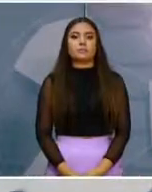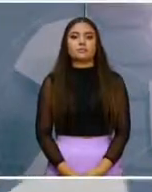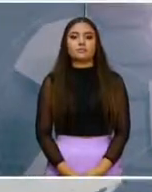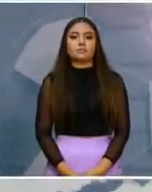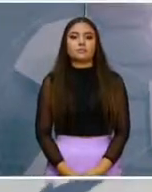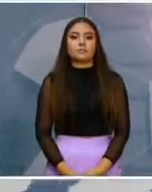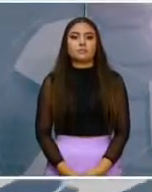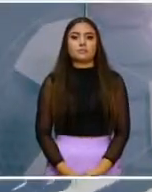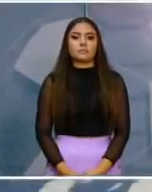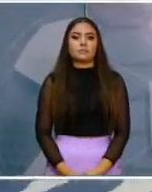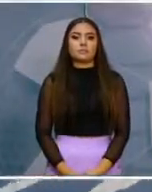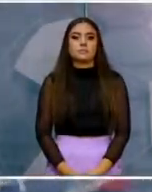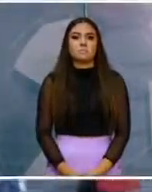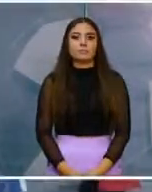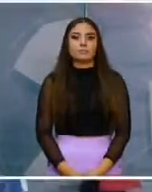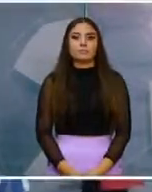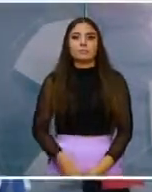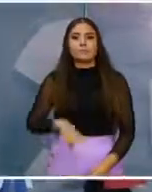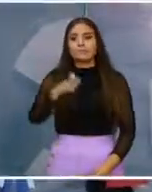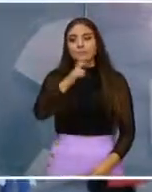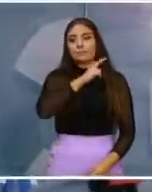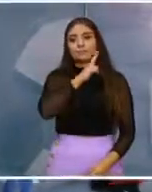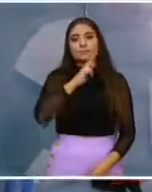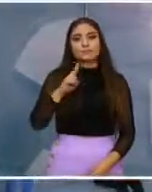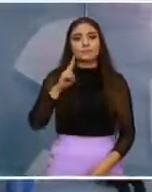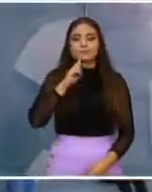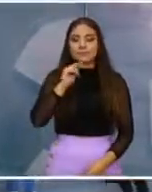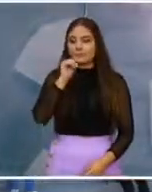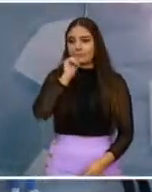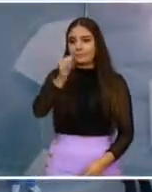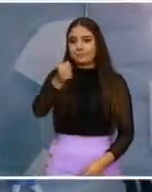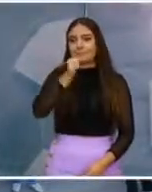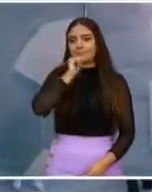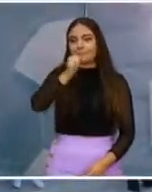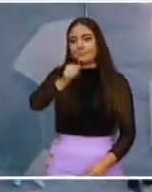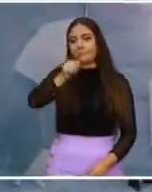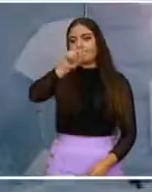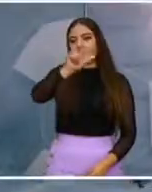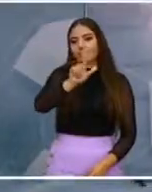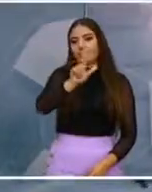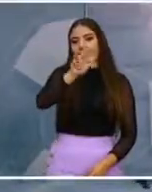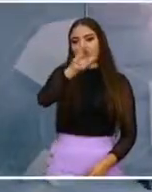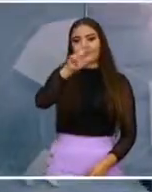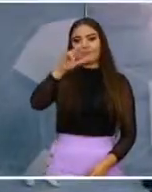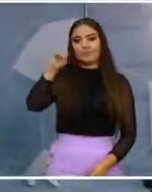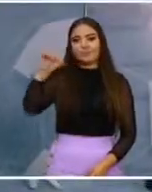Y un pasante menos. Con imágenes de Alejandro Escobedo, informa para Telediario Lucero Sánchez.